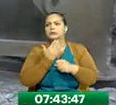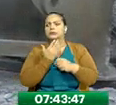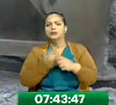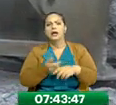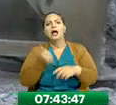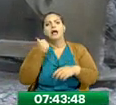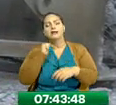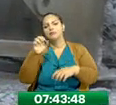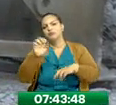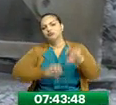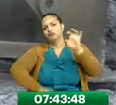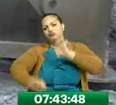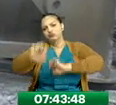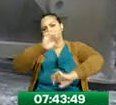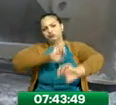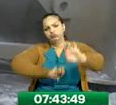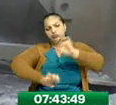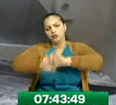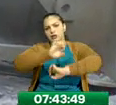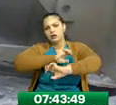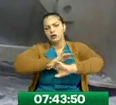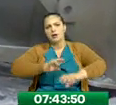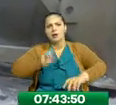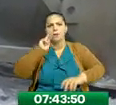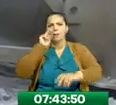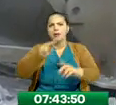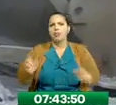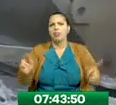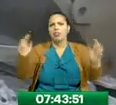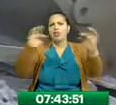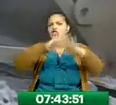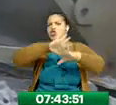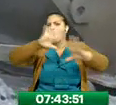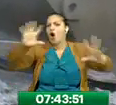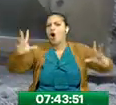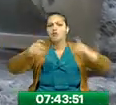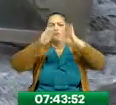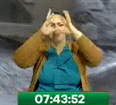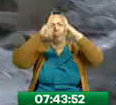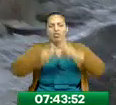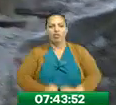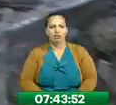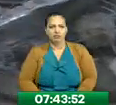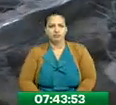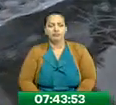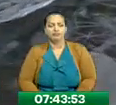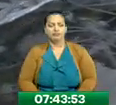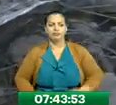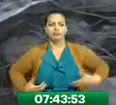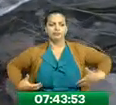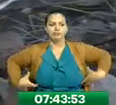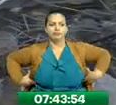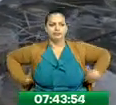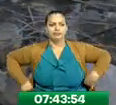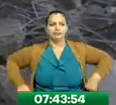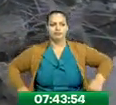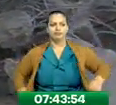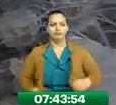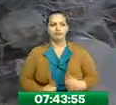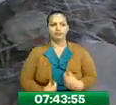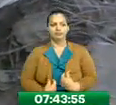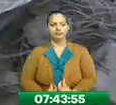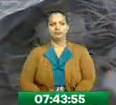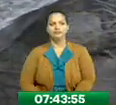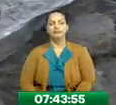evaluaciones y se constató que la infraestructura fue dañada en su totalidad, como ustedes pueden ver según las tomas que les estamos